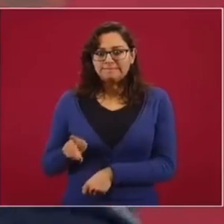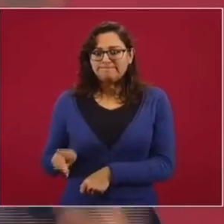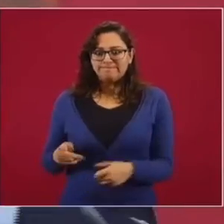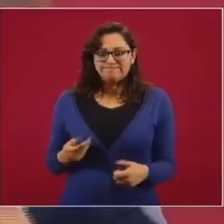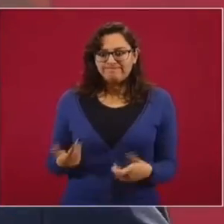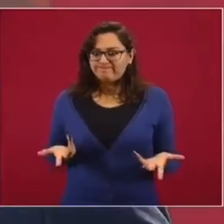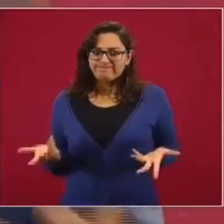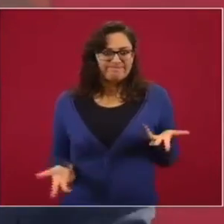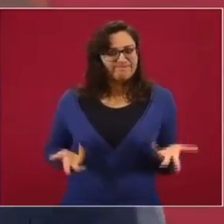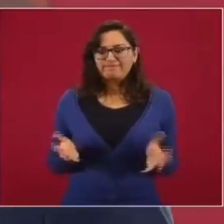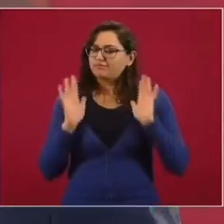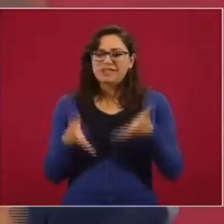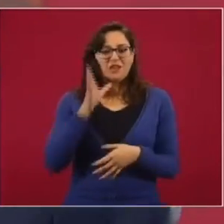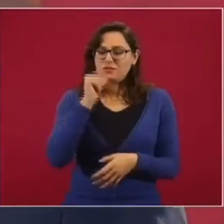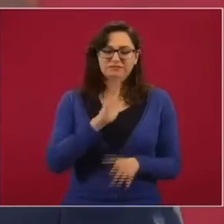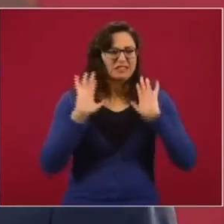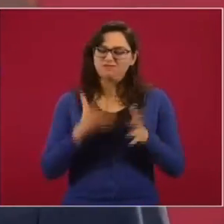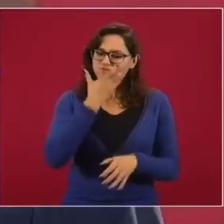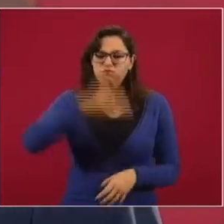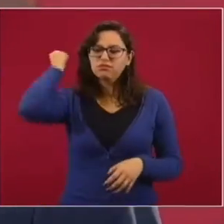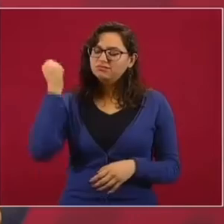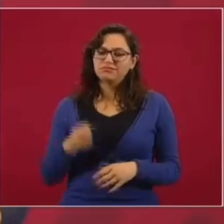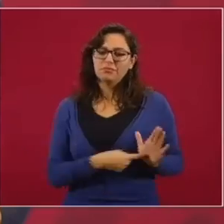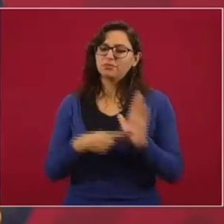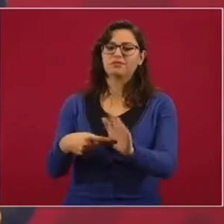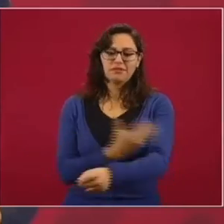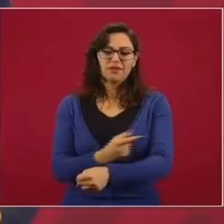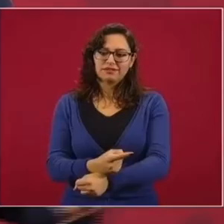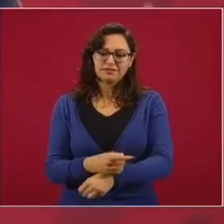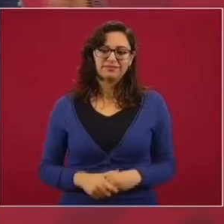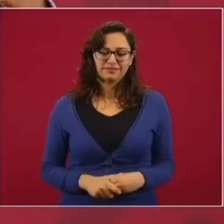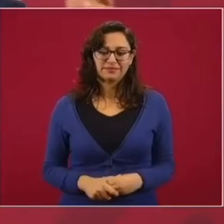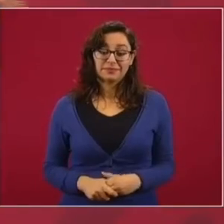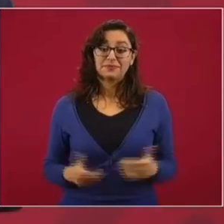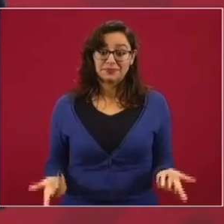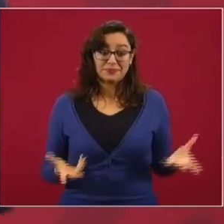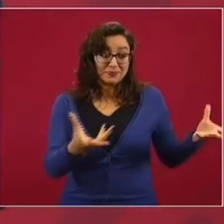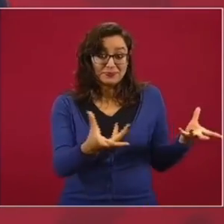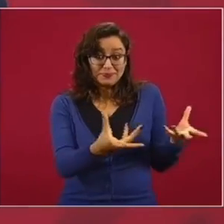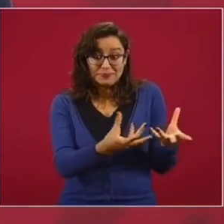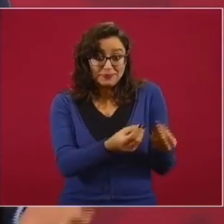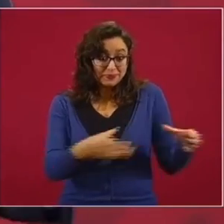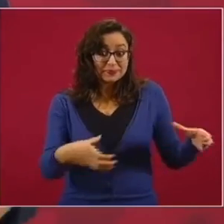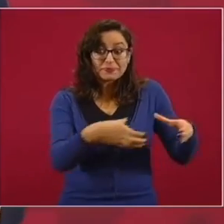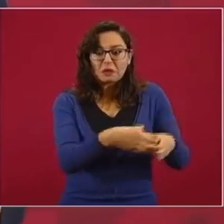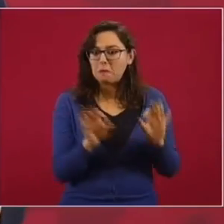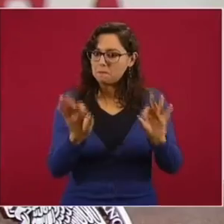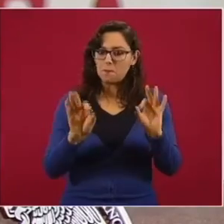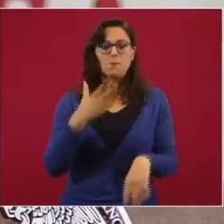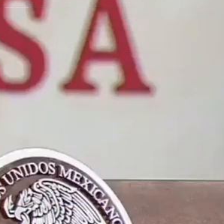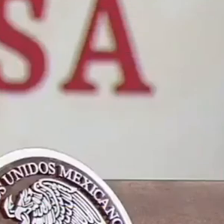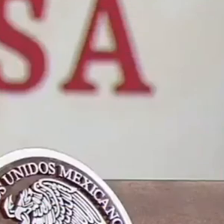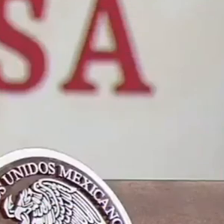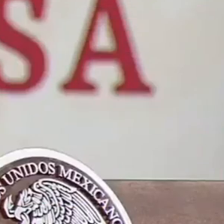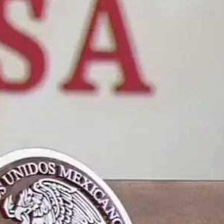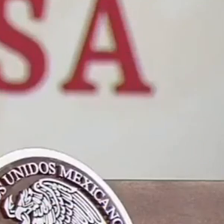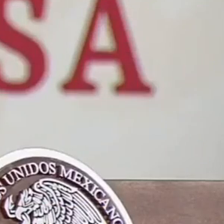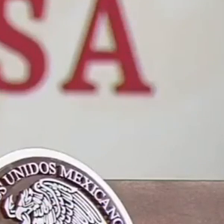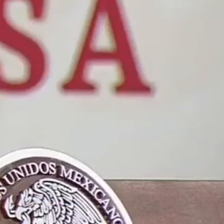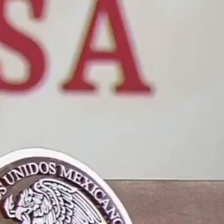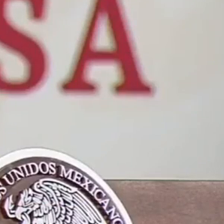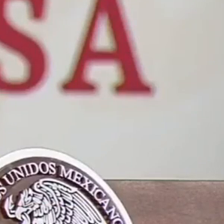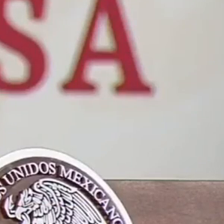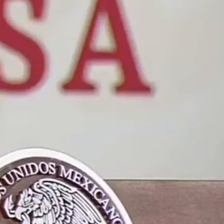que ya fuera máscaras. Se están reagrupando. Y qué bien que esto esté pasando. Entonces no debe de